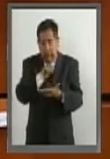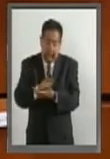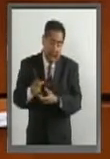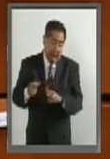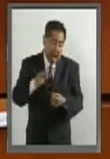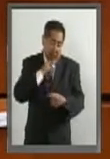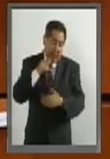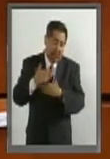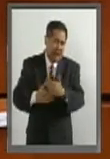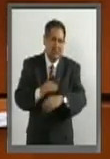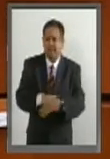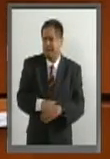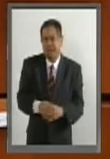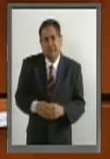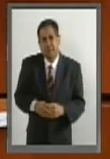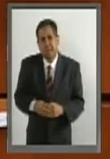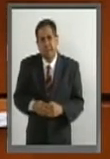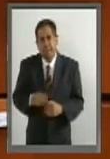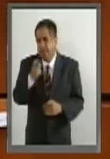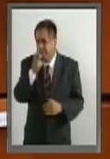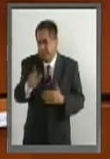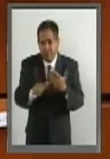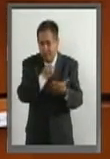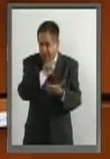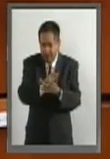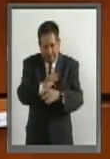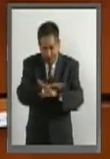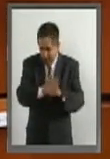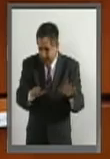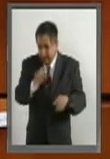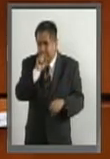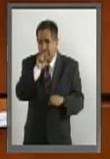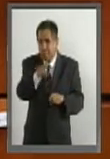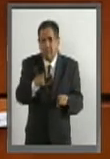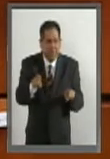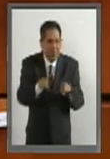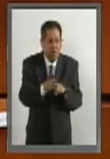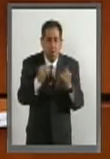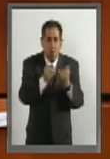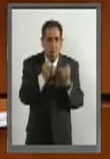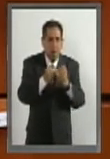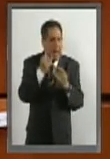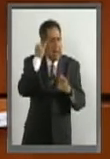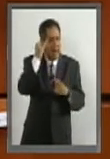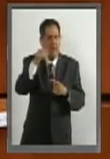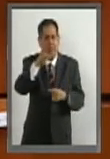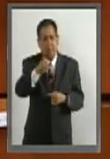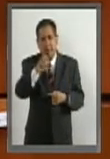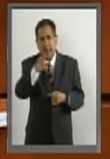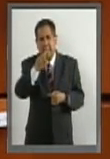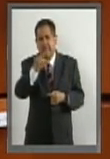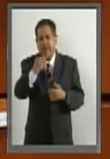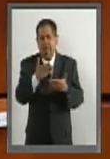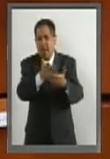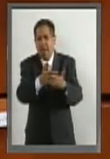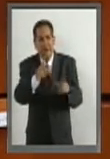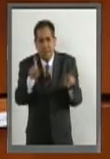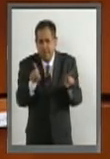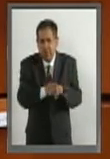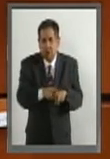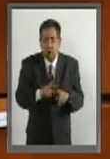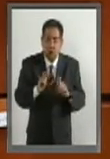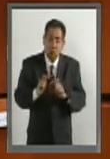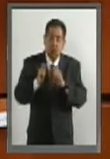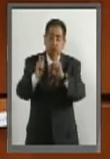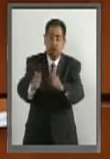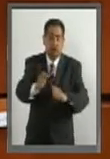rápido. Esa ley es lo mismo que la iniciativa o la Mérida, es la obligación que se le da al